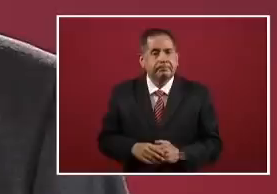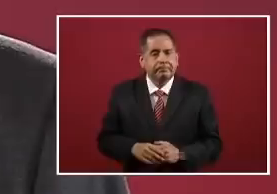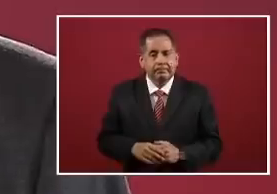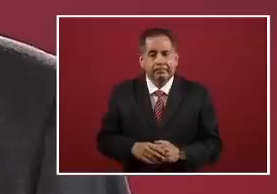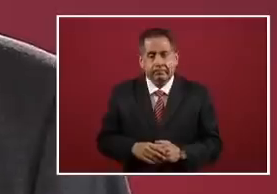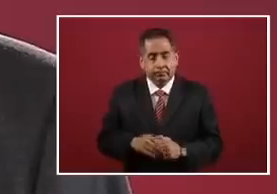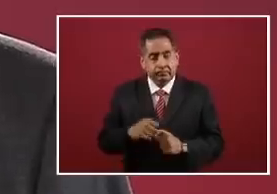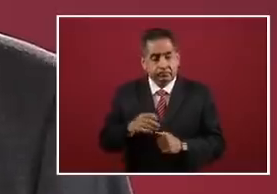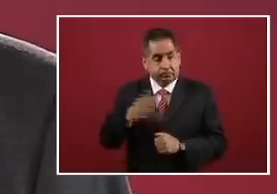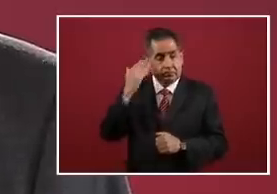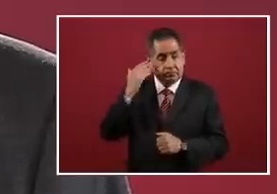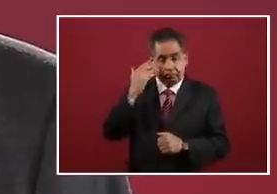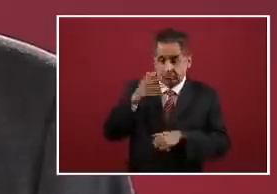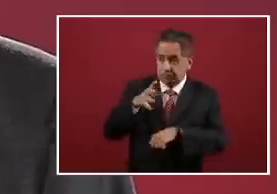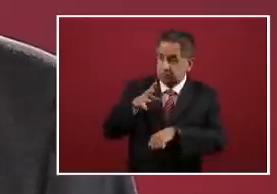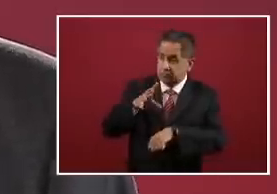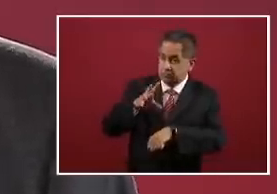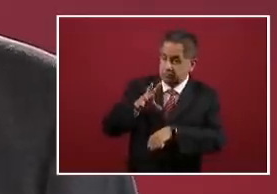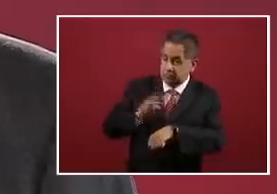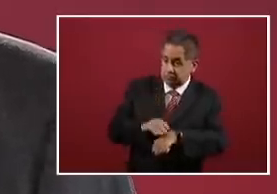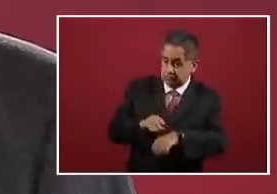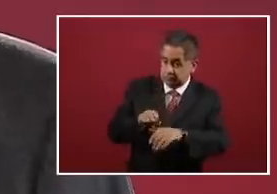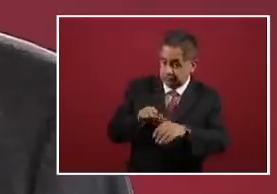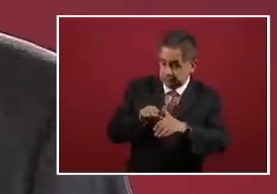por permitir que